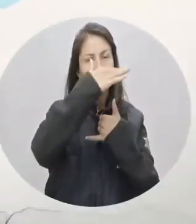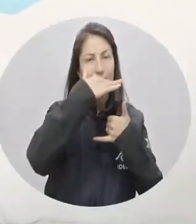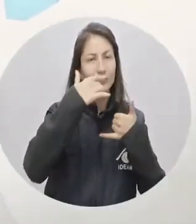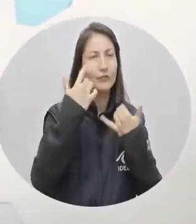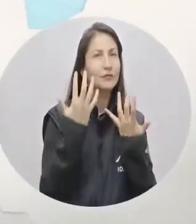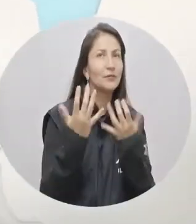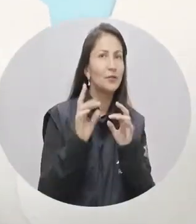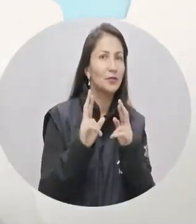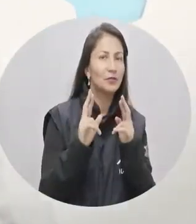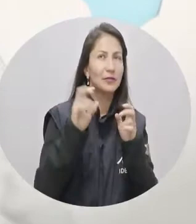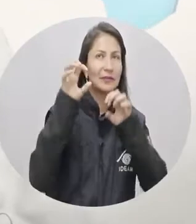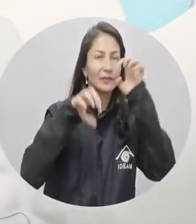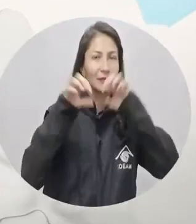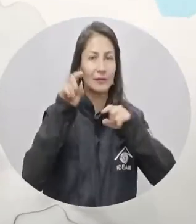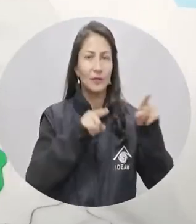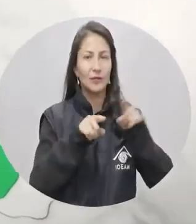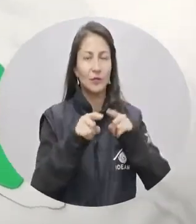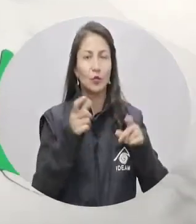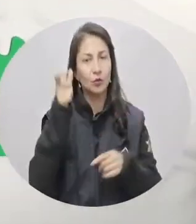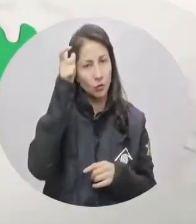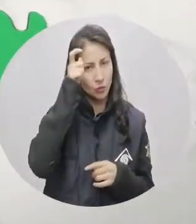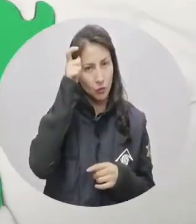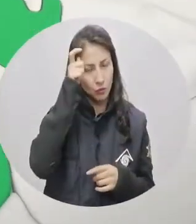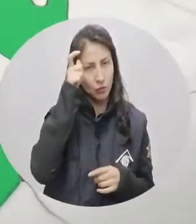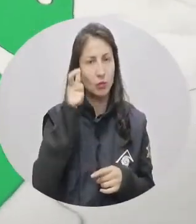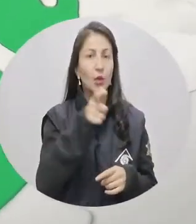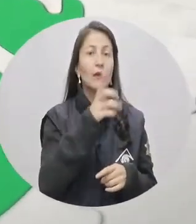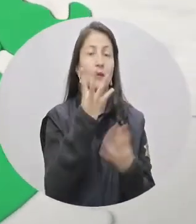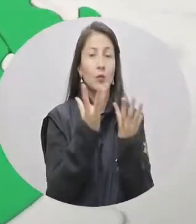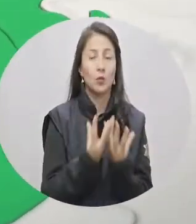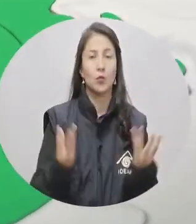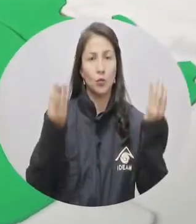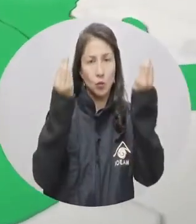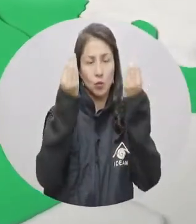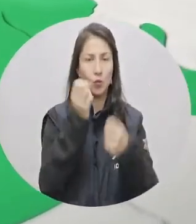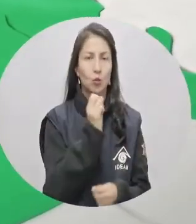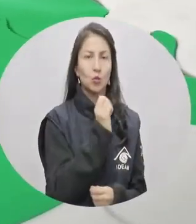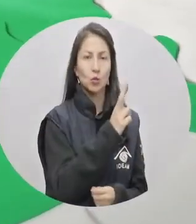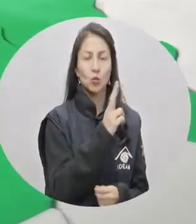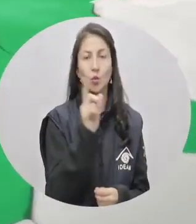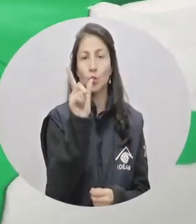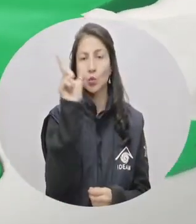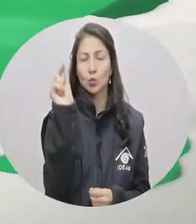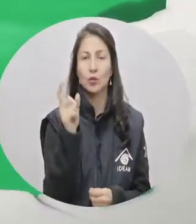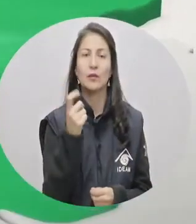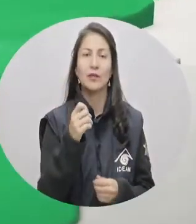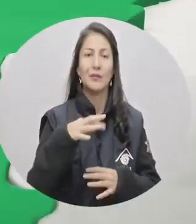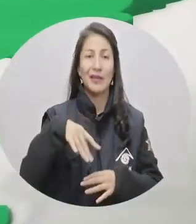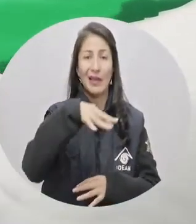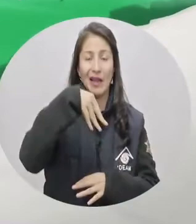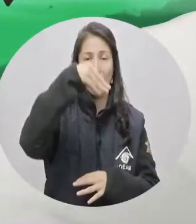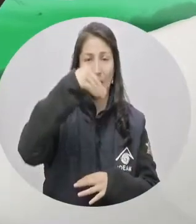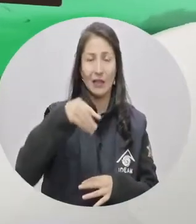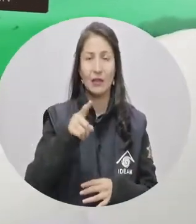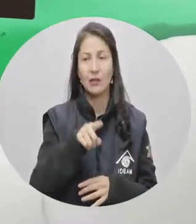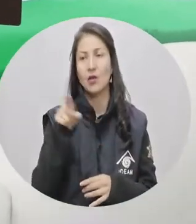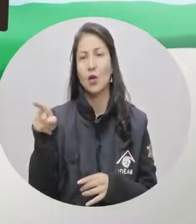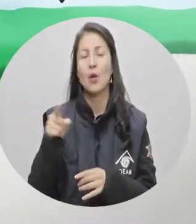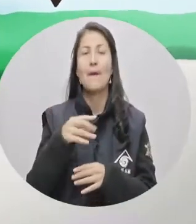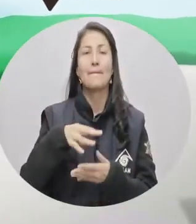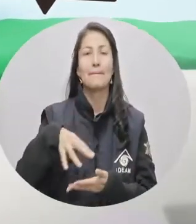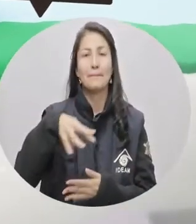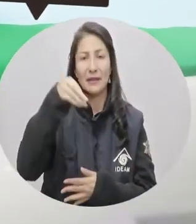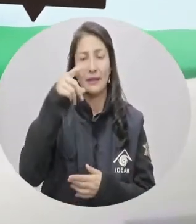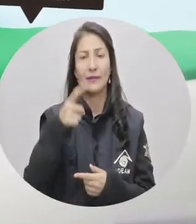Hacia la zona del Caribe esperamos posibilidad de lluvias en sectores de Córdoba, en el Golfo de Urabá, sur de Sucre, en el Atlántico y en el centro y norte